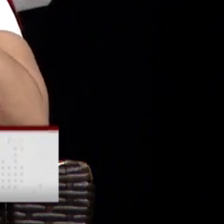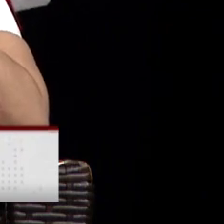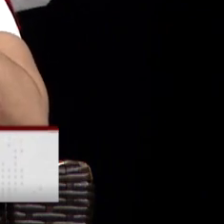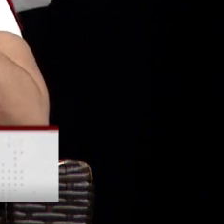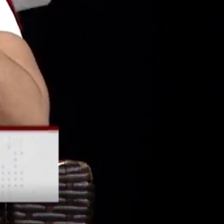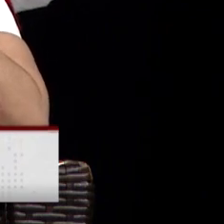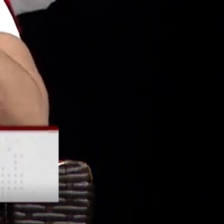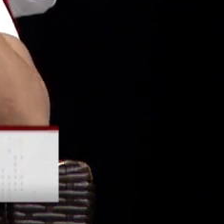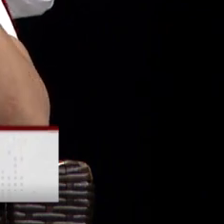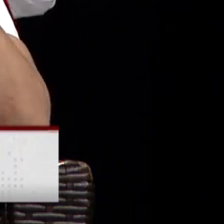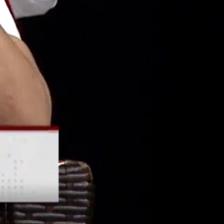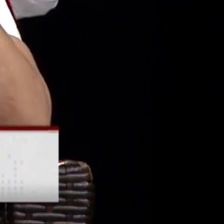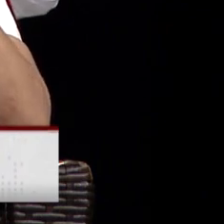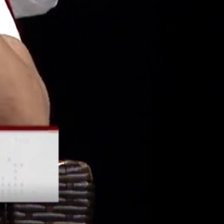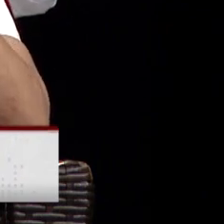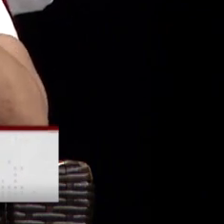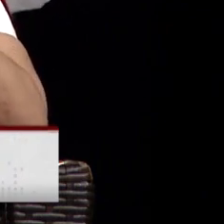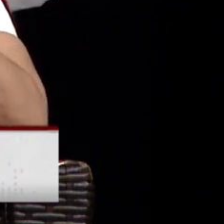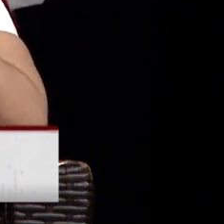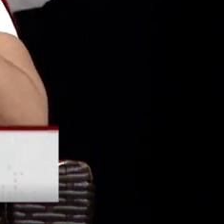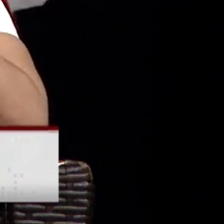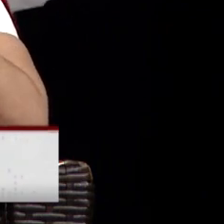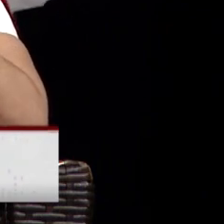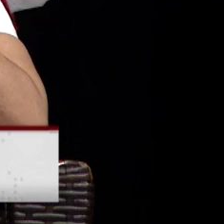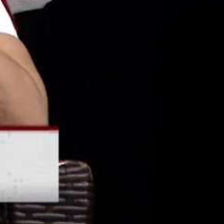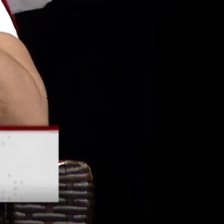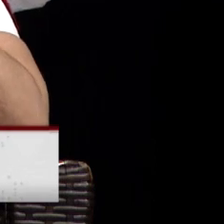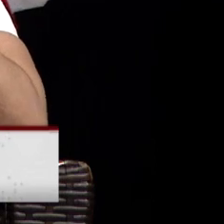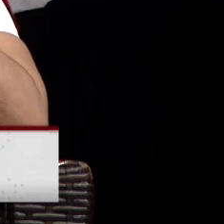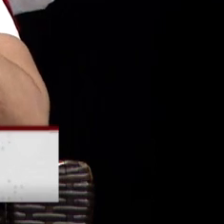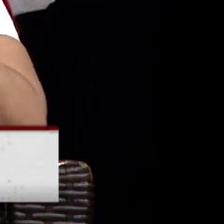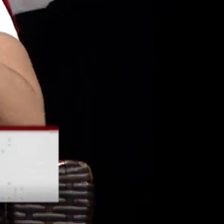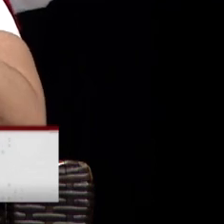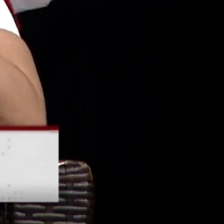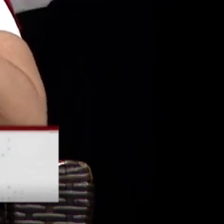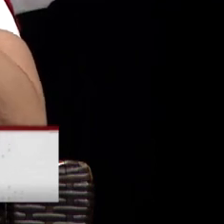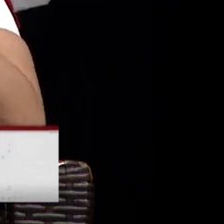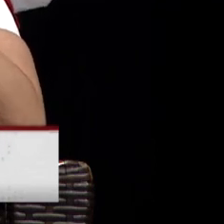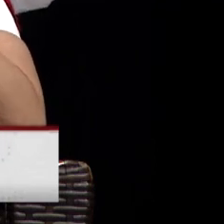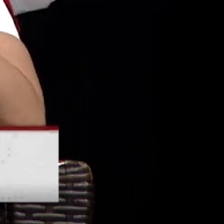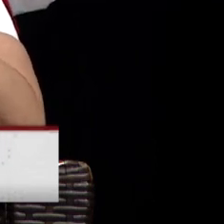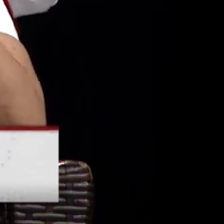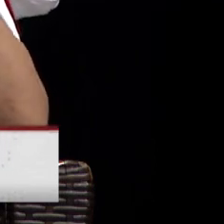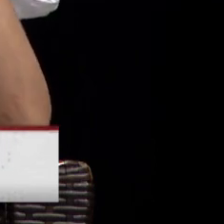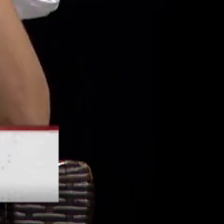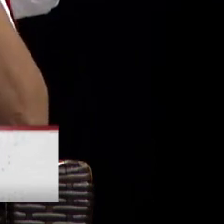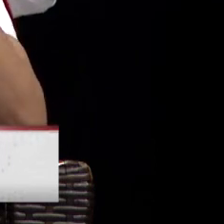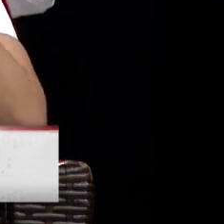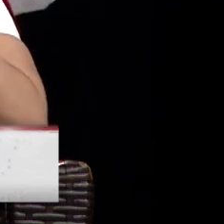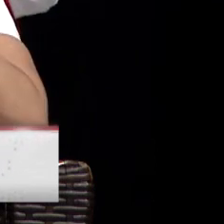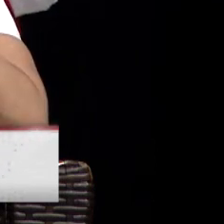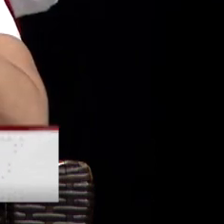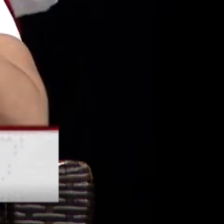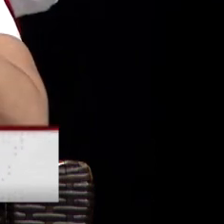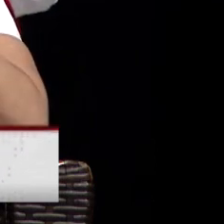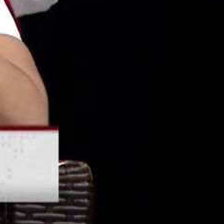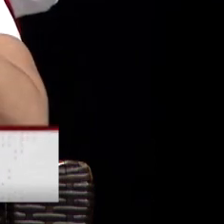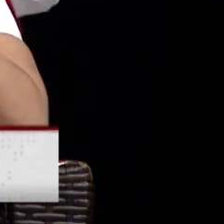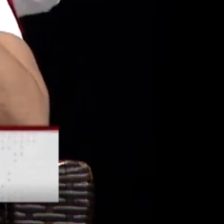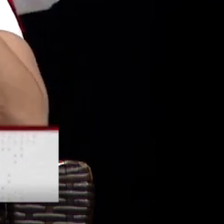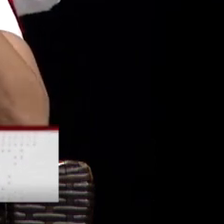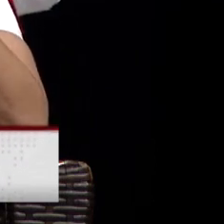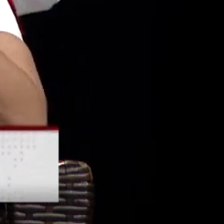circulando sin darnos cuenta. Estamos detectando, podríamos estar detectando casi la tercera parte de lo que puede estar